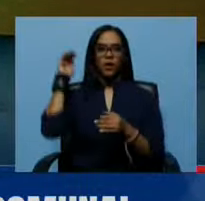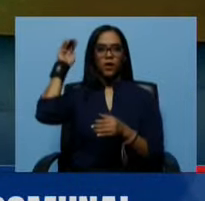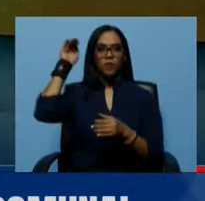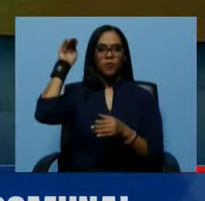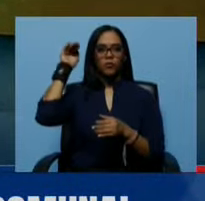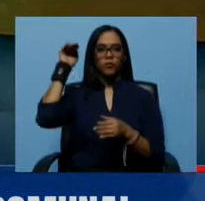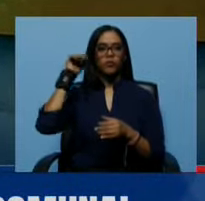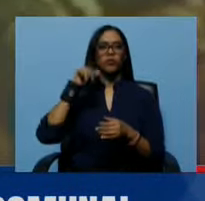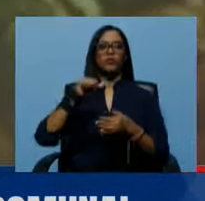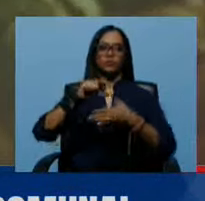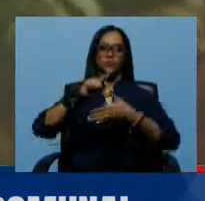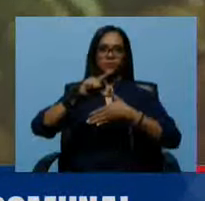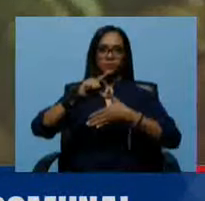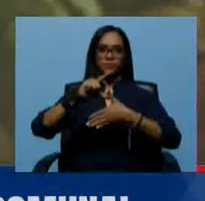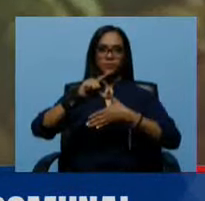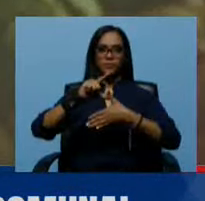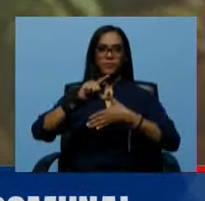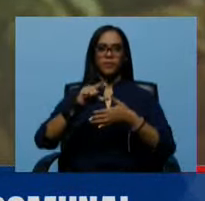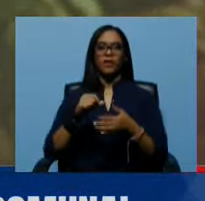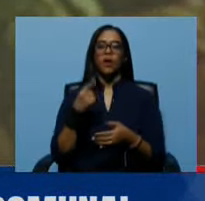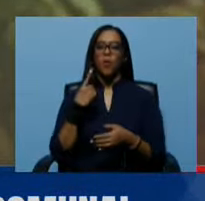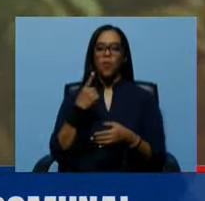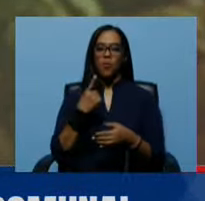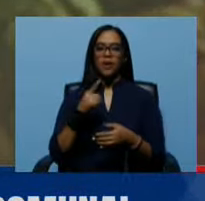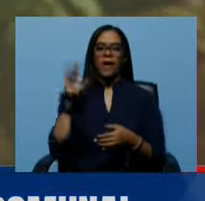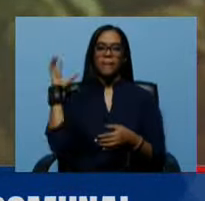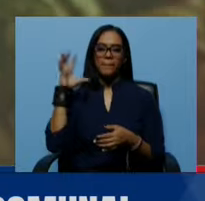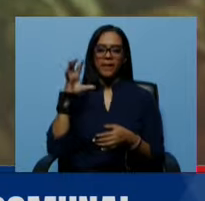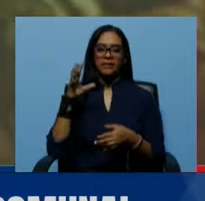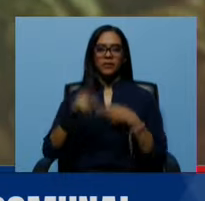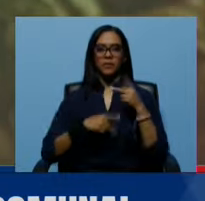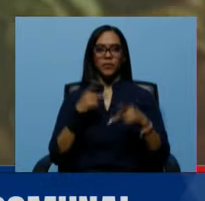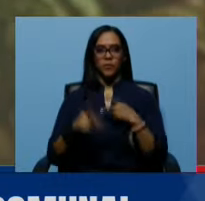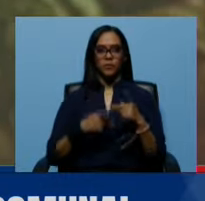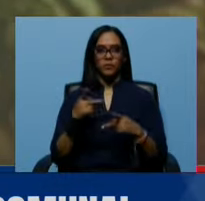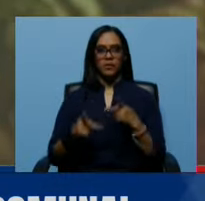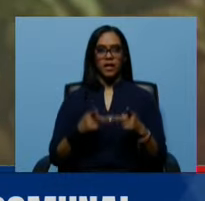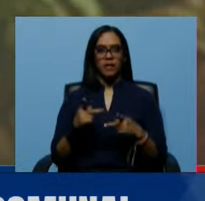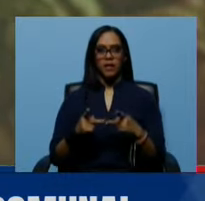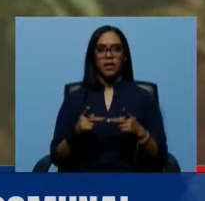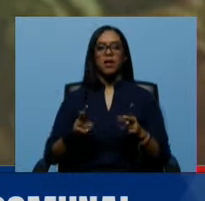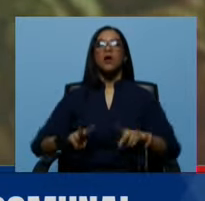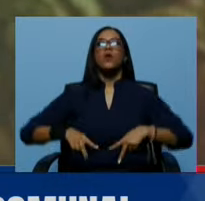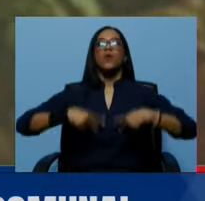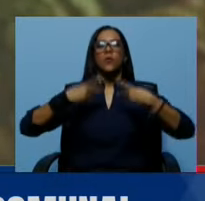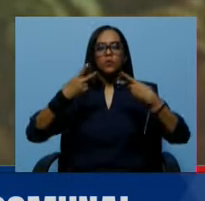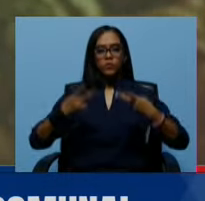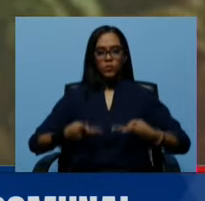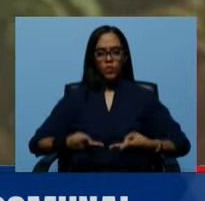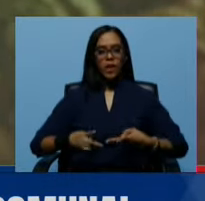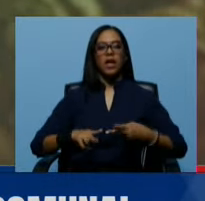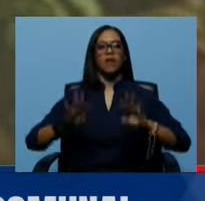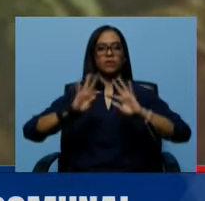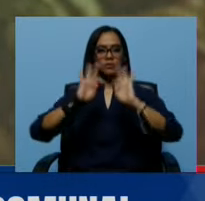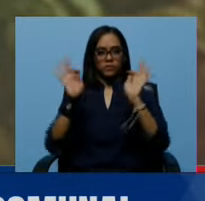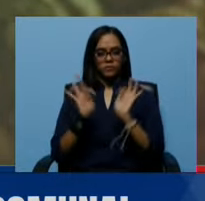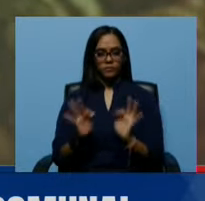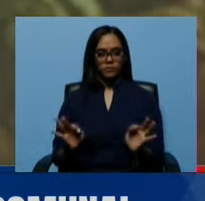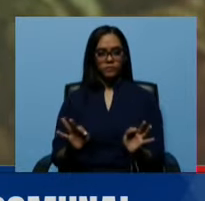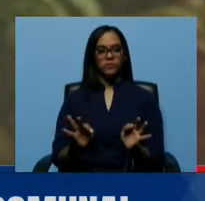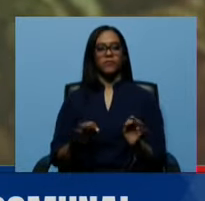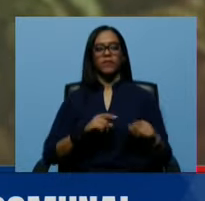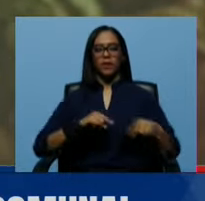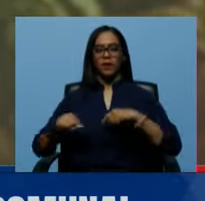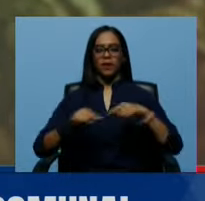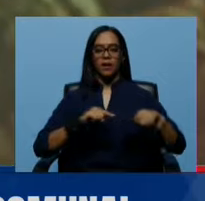Sudamérica. Una patria productiva, con nuevos modelos de gestión,